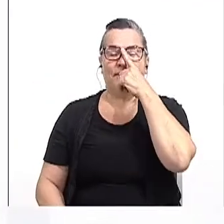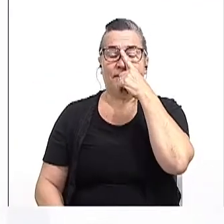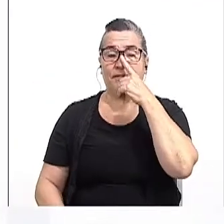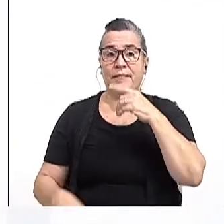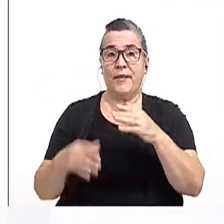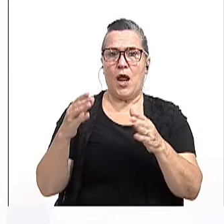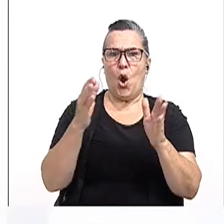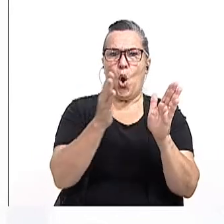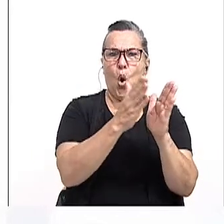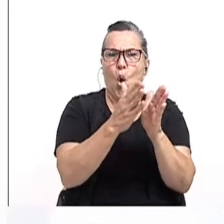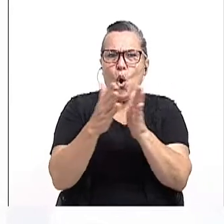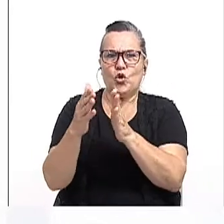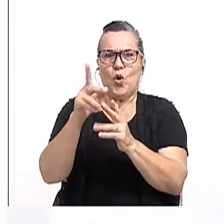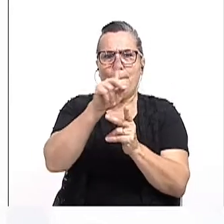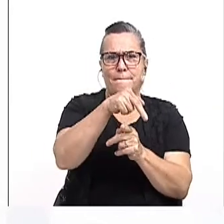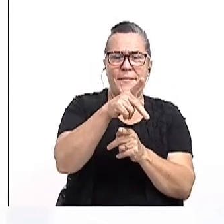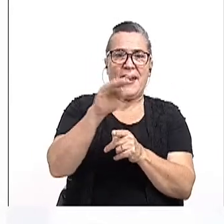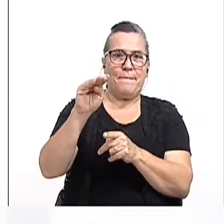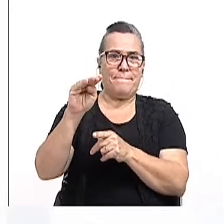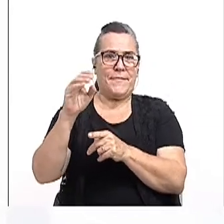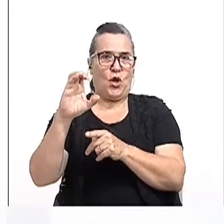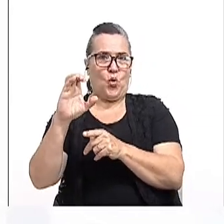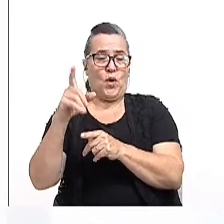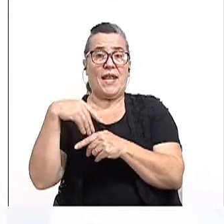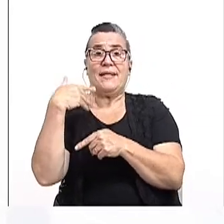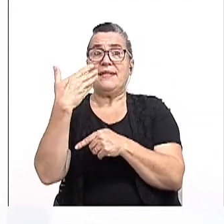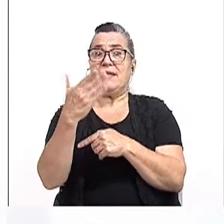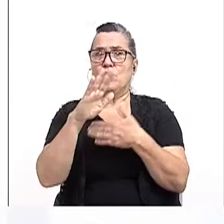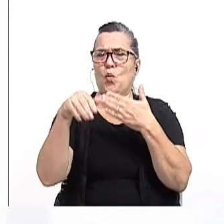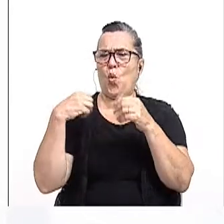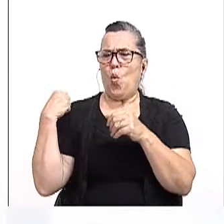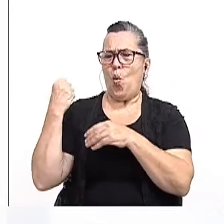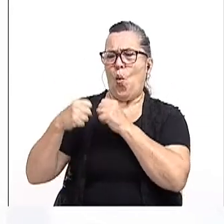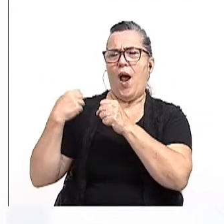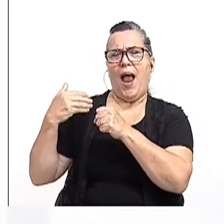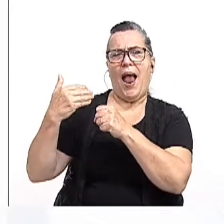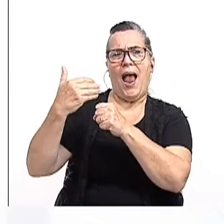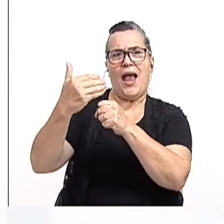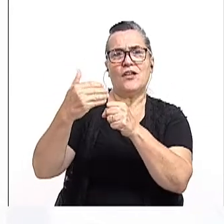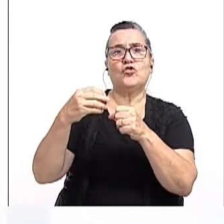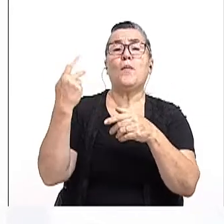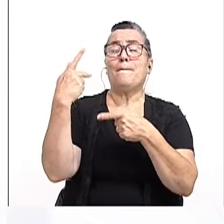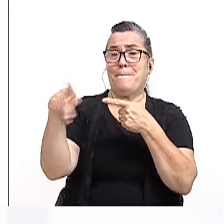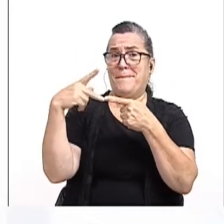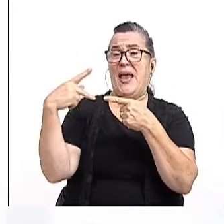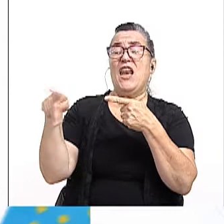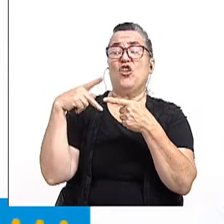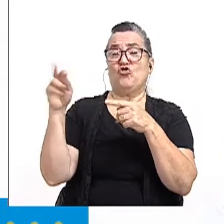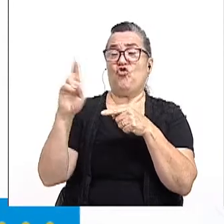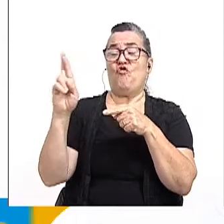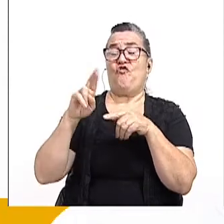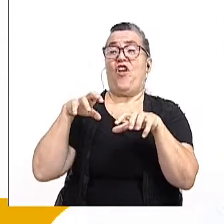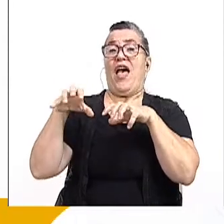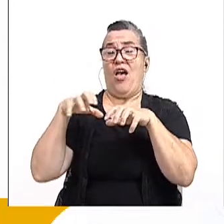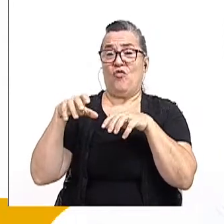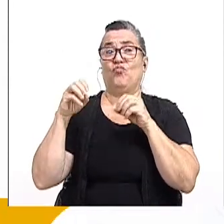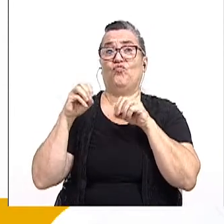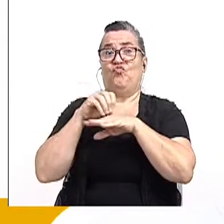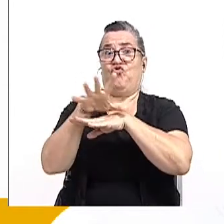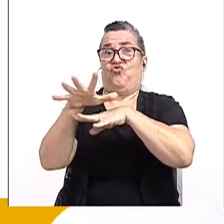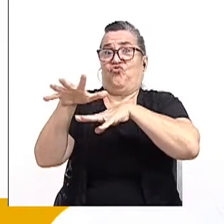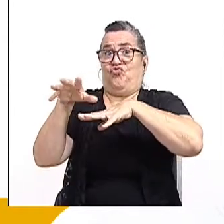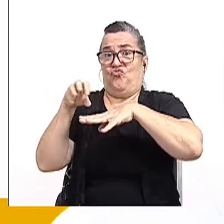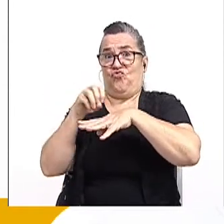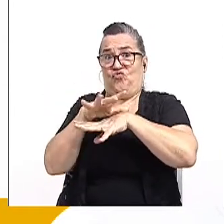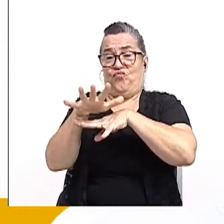La colección de Pierre y Marie Curie, y que después de todos estos años siguen siendo peligrosamente radioactivos. Los investigadores